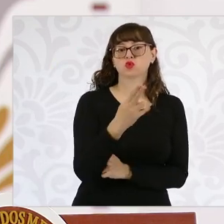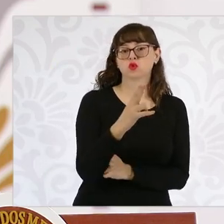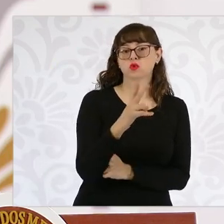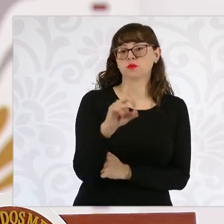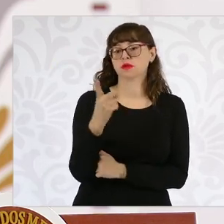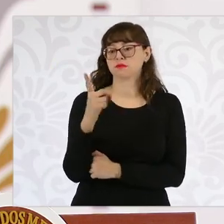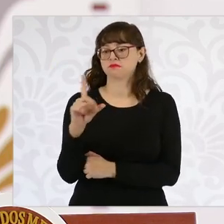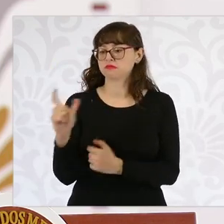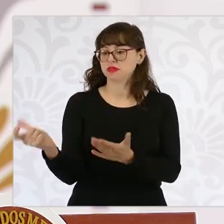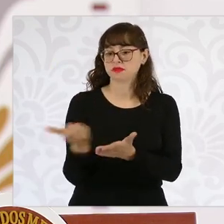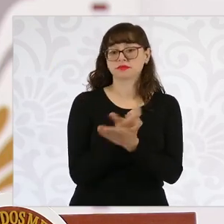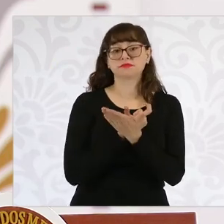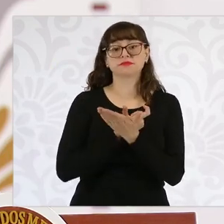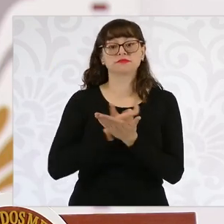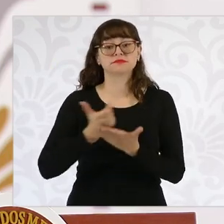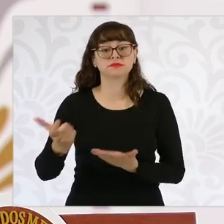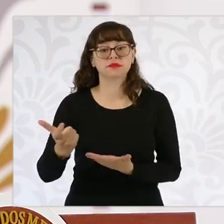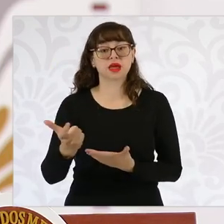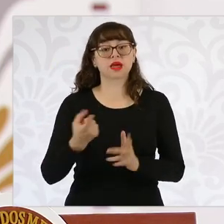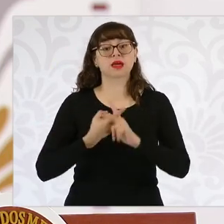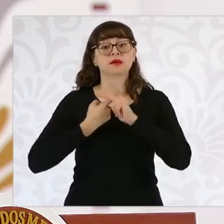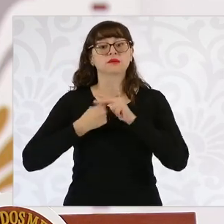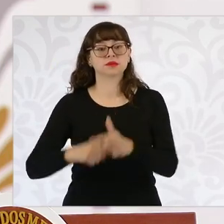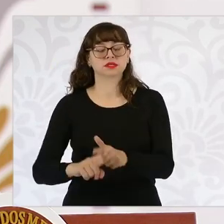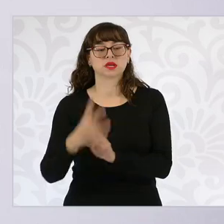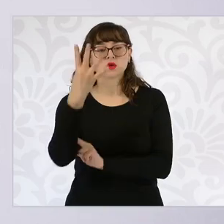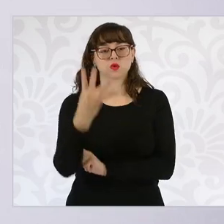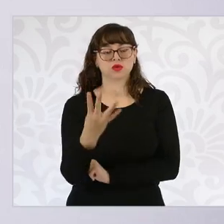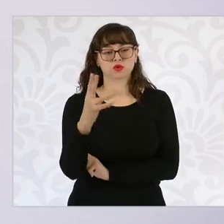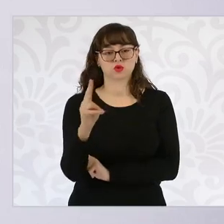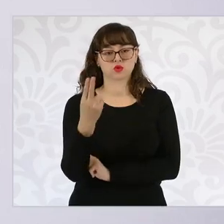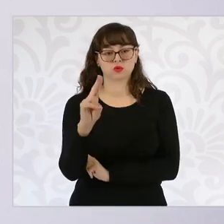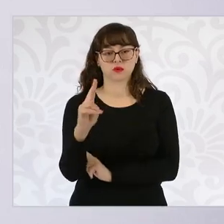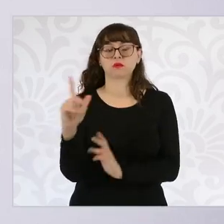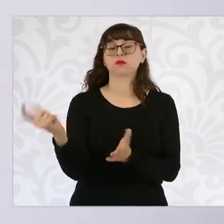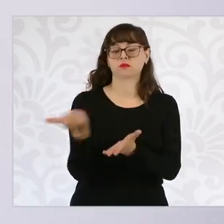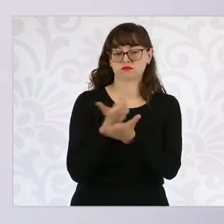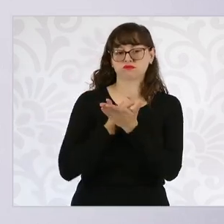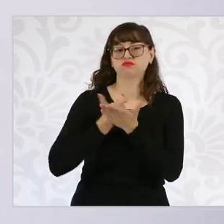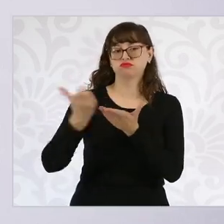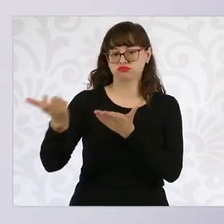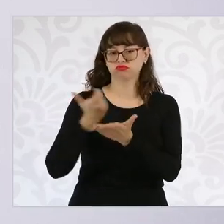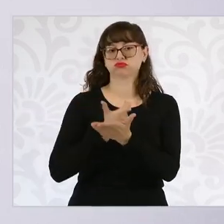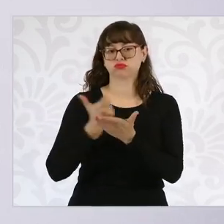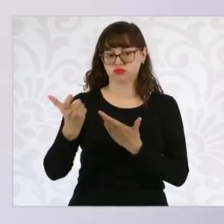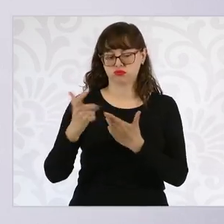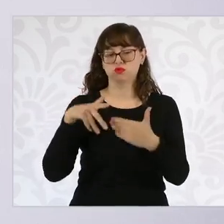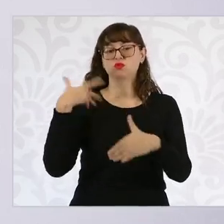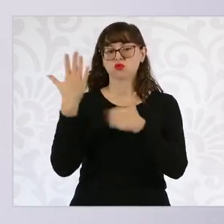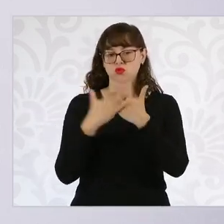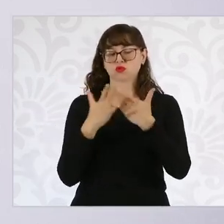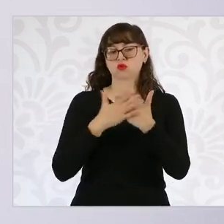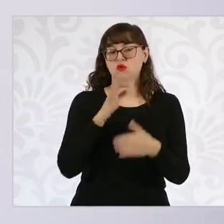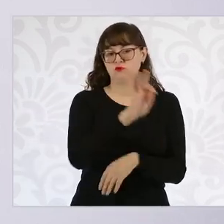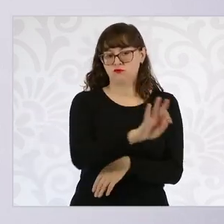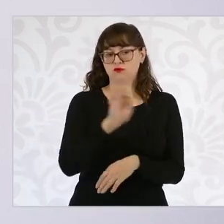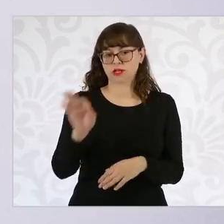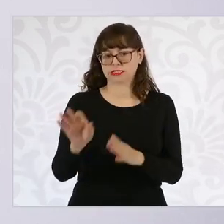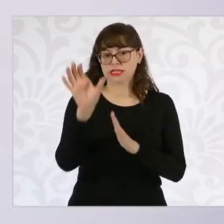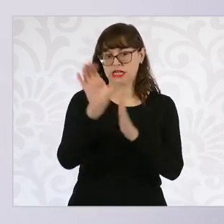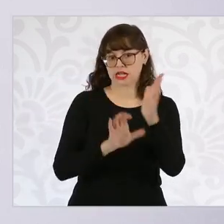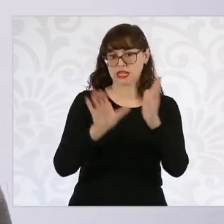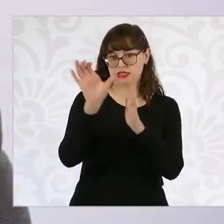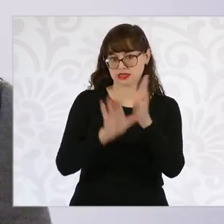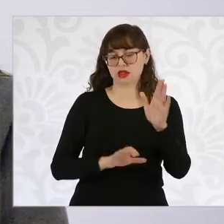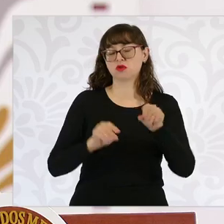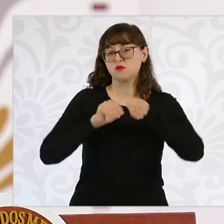y diciembre. A partir del día 4 de noviembre ya les estaremos compartiendo el calendario. Recuerden que la dispersión de los